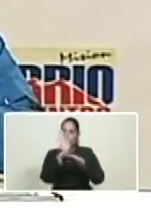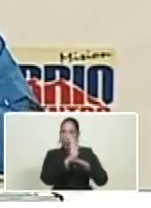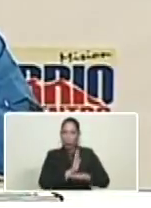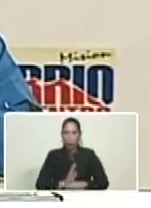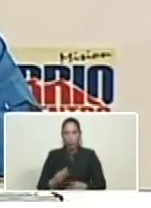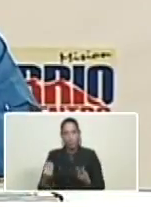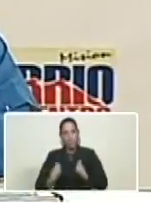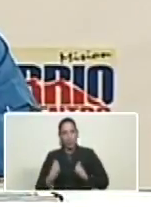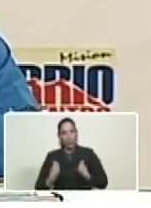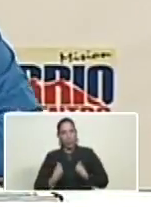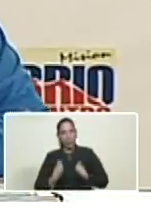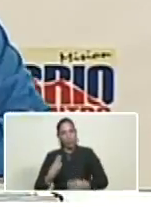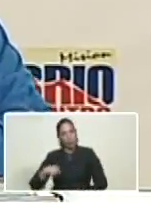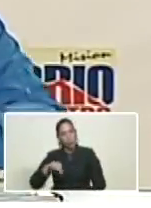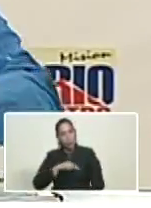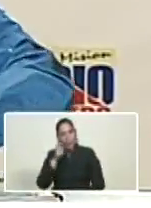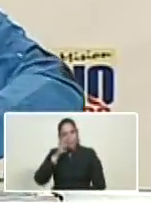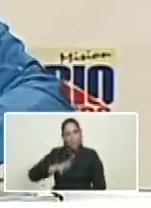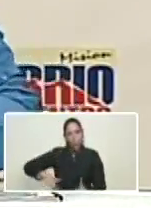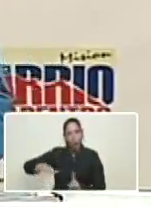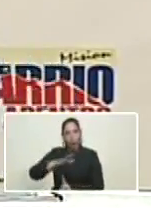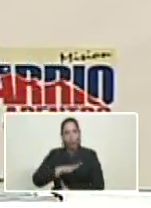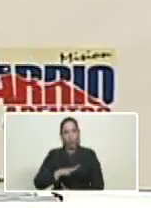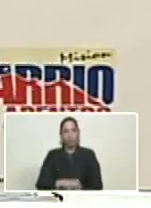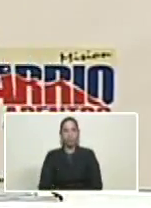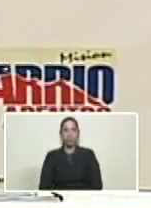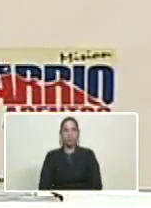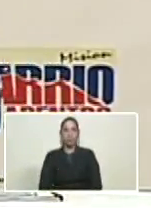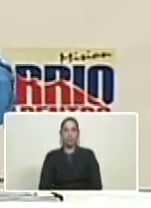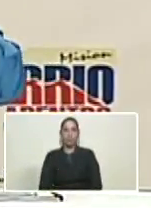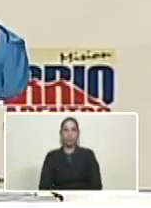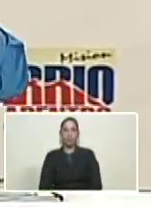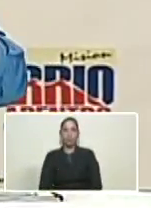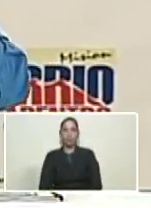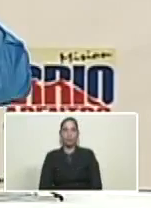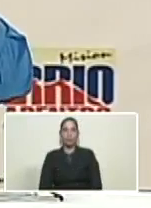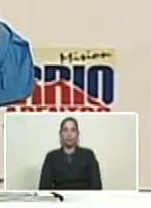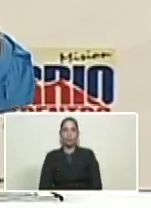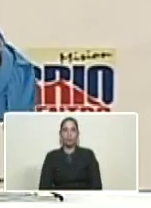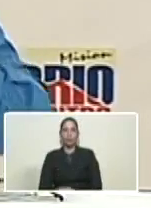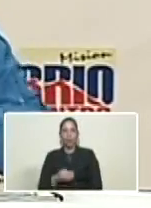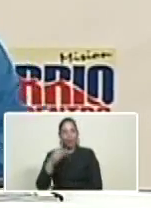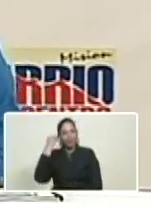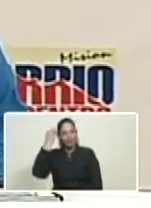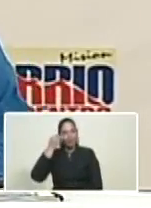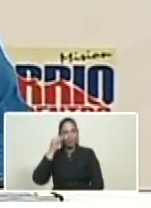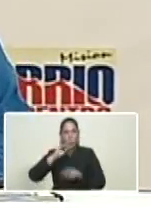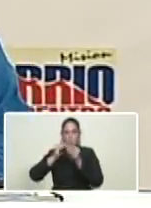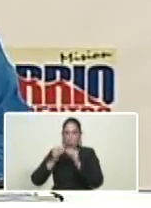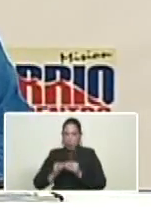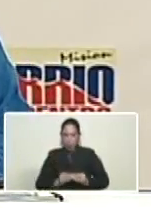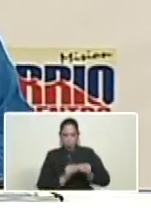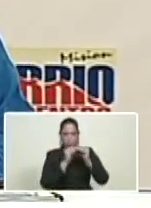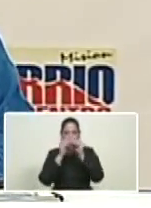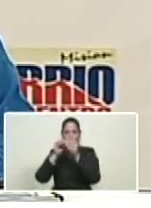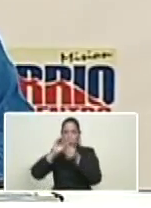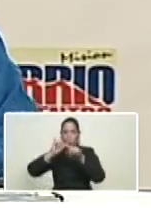de nosotros y de nuestro pueblo. Ahora, yo creo que hay que ir haciendo una reingeniería